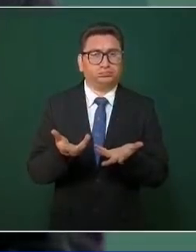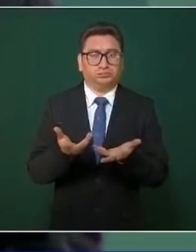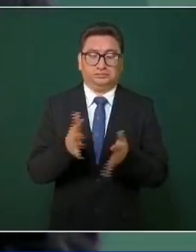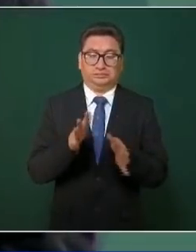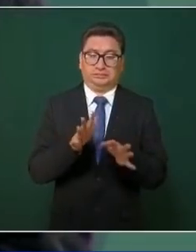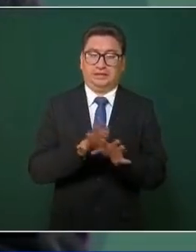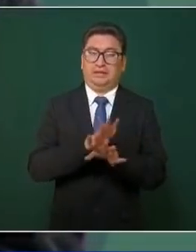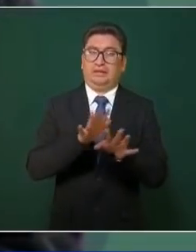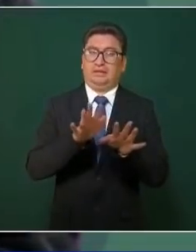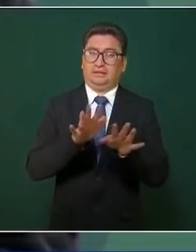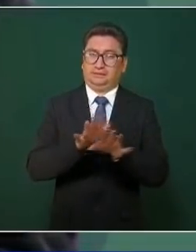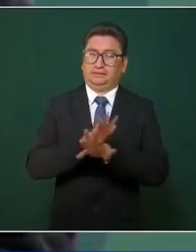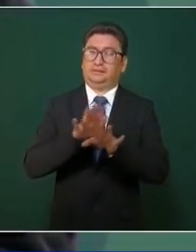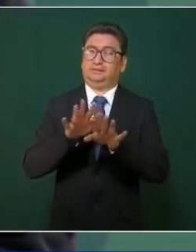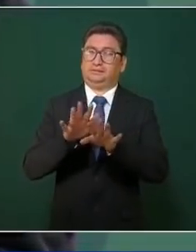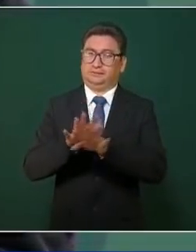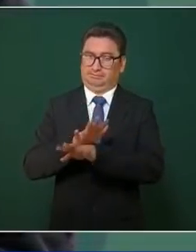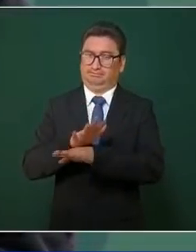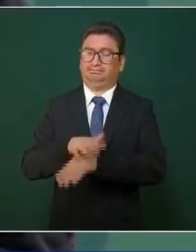cambiante,